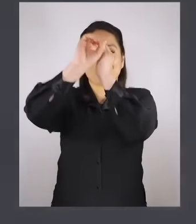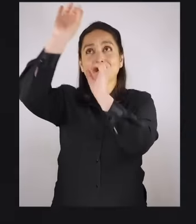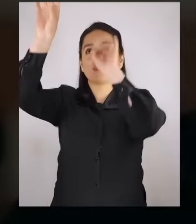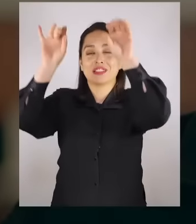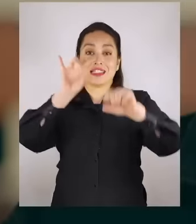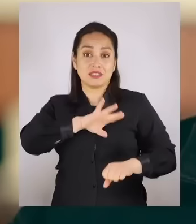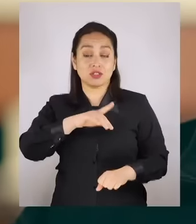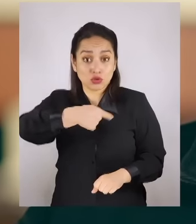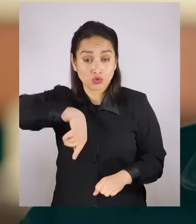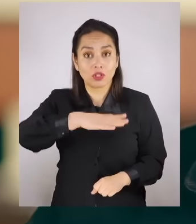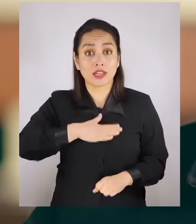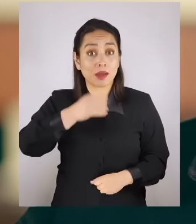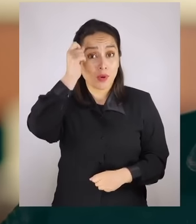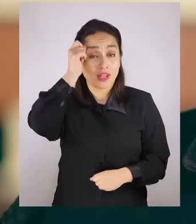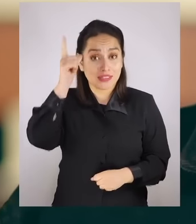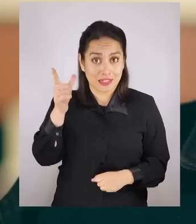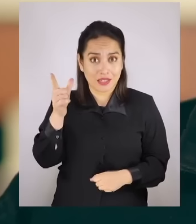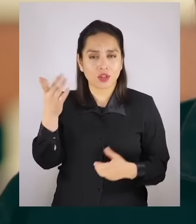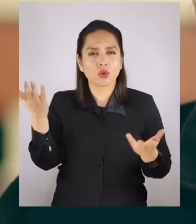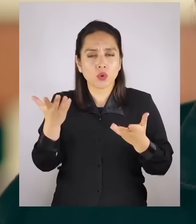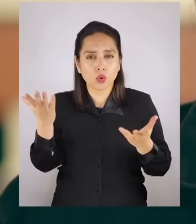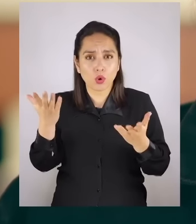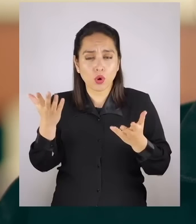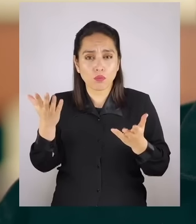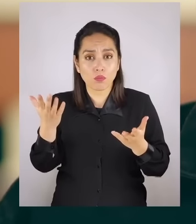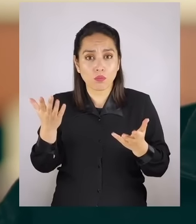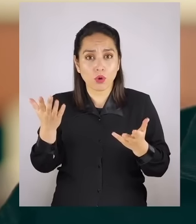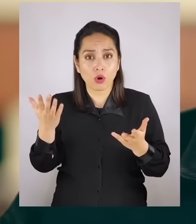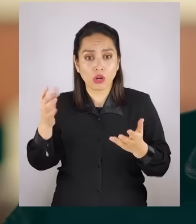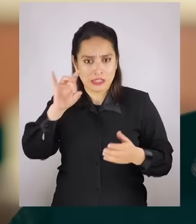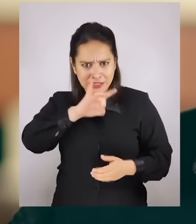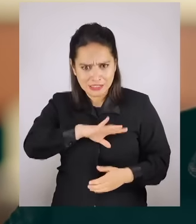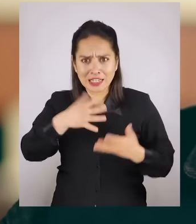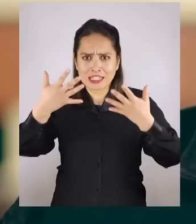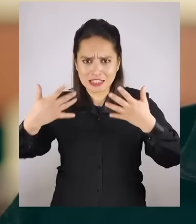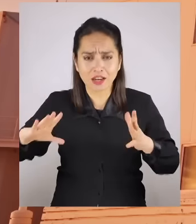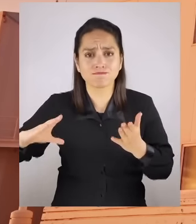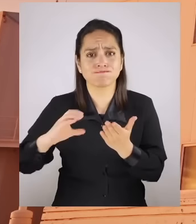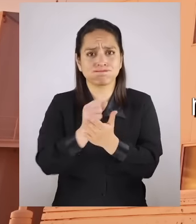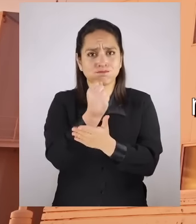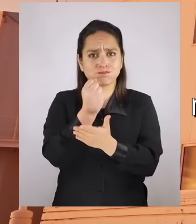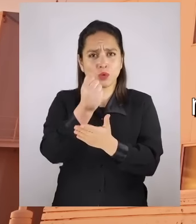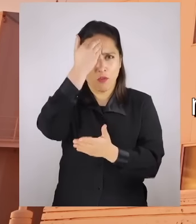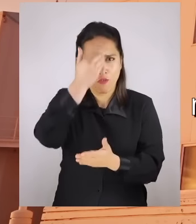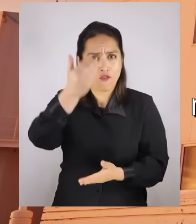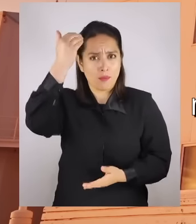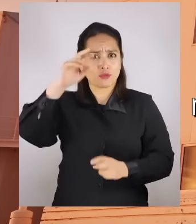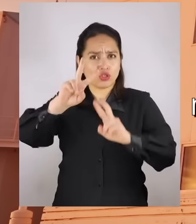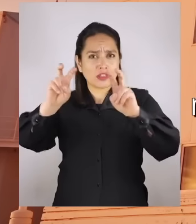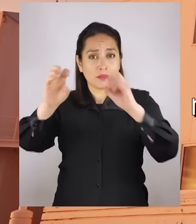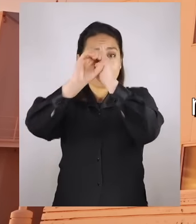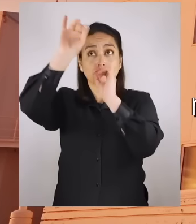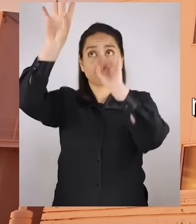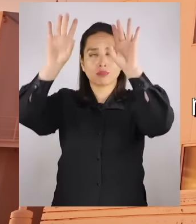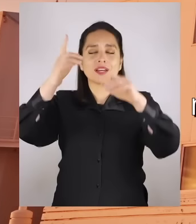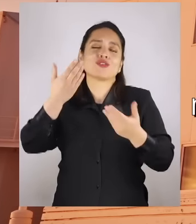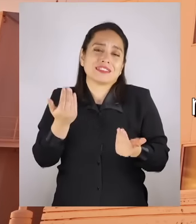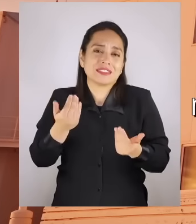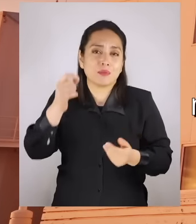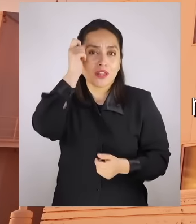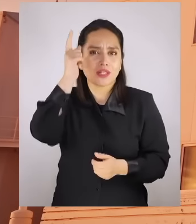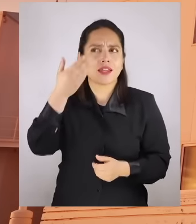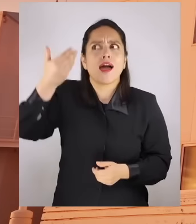si nosotros queremos entender cómo llegamos hoy en día a ser una potencia mundial en astronomía, necesariamente necesitamos entender